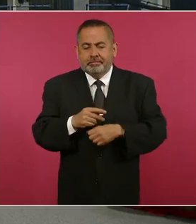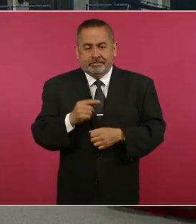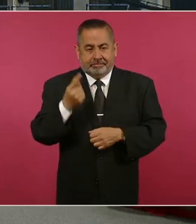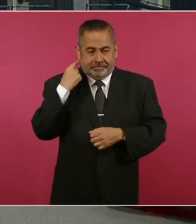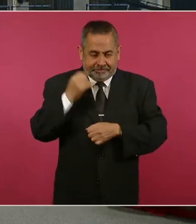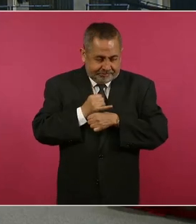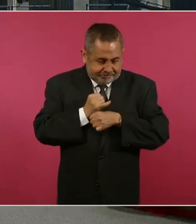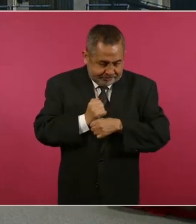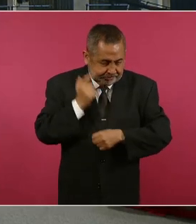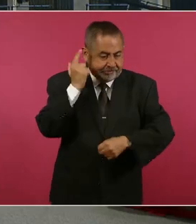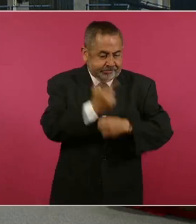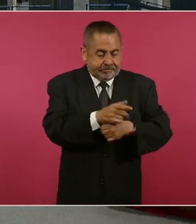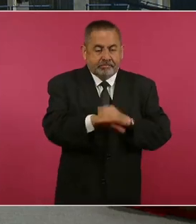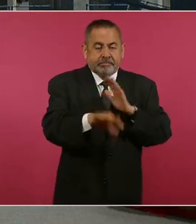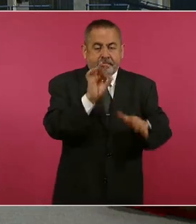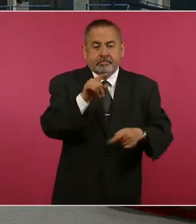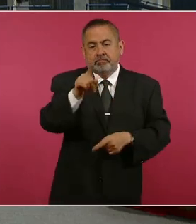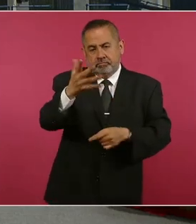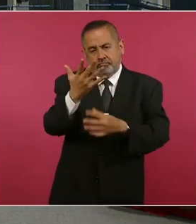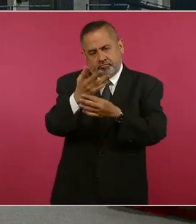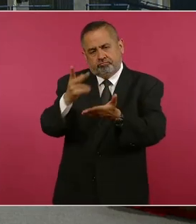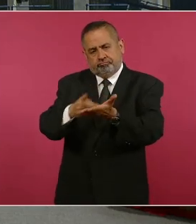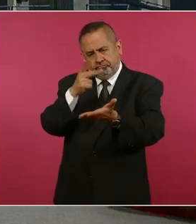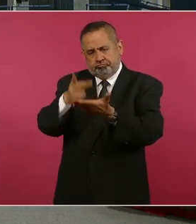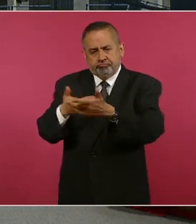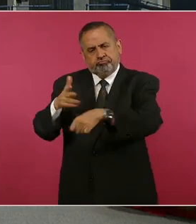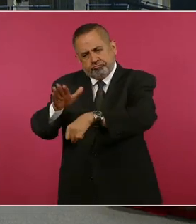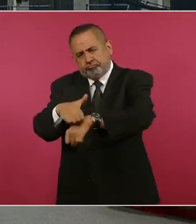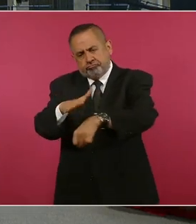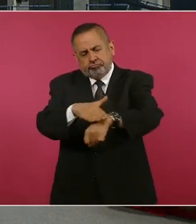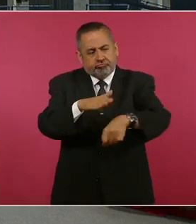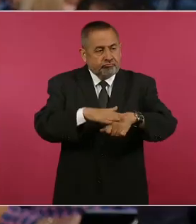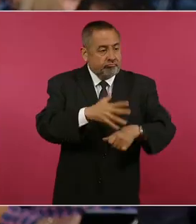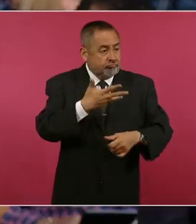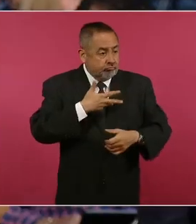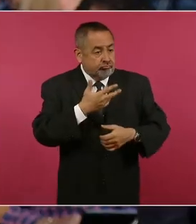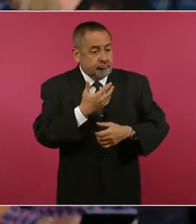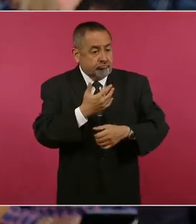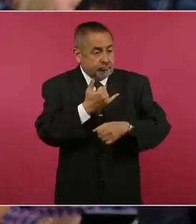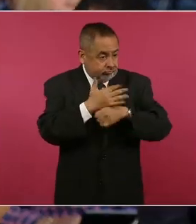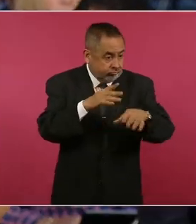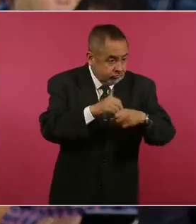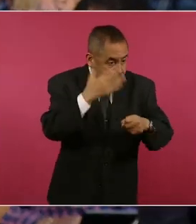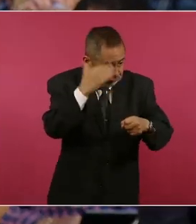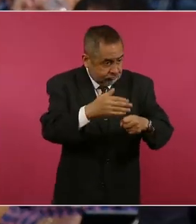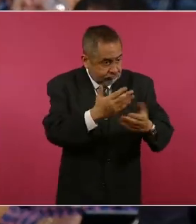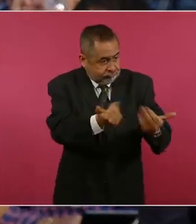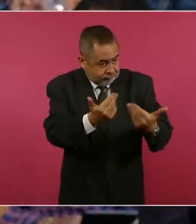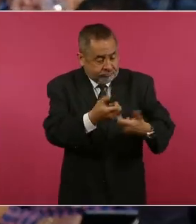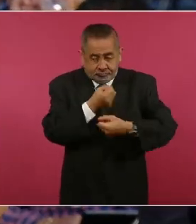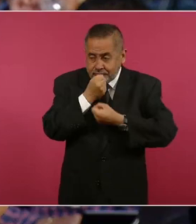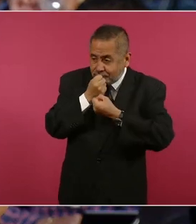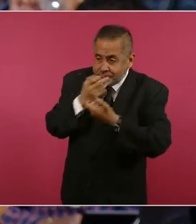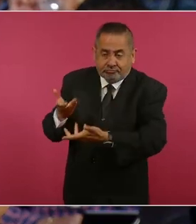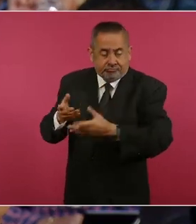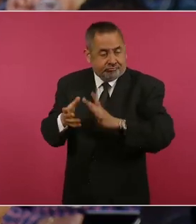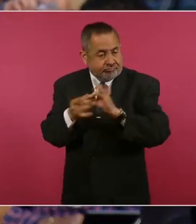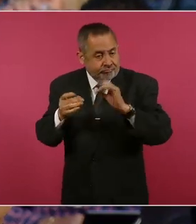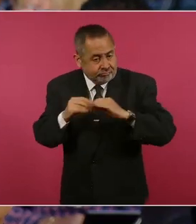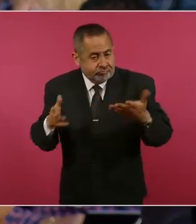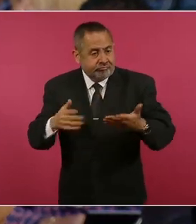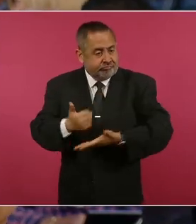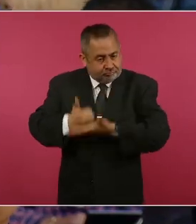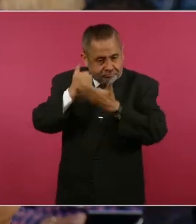en una investigación es que, bueno, pues usted ha llamado en varias ocasiones a que quien tenga información la dé a conocer y que ayude en este proceso